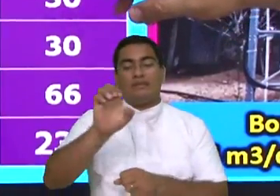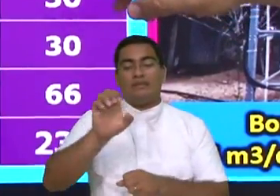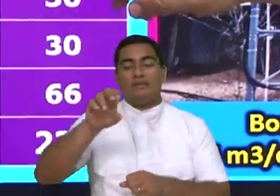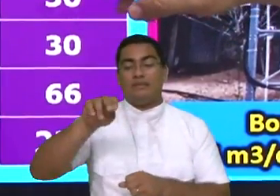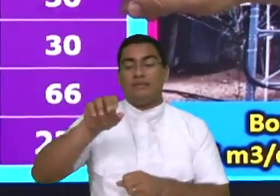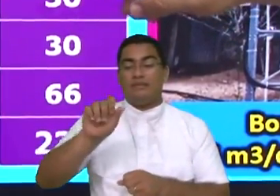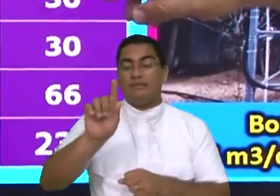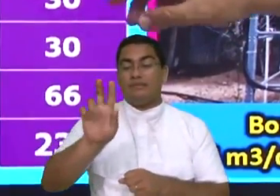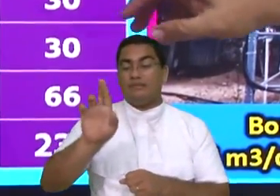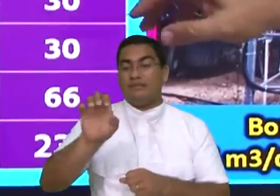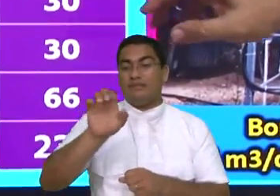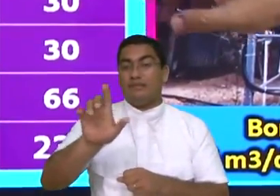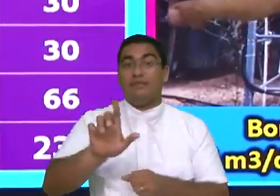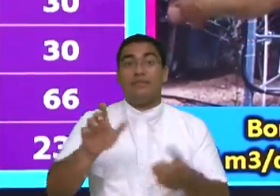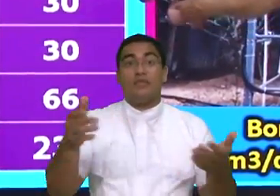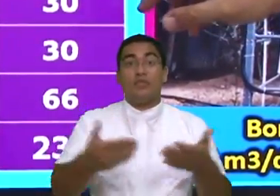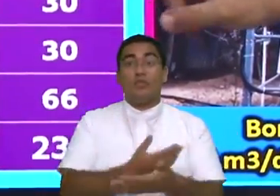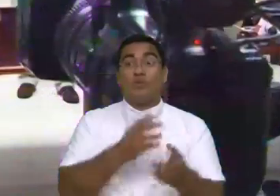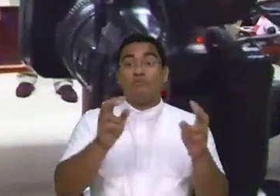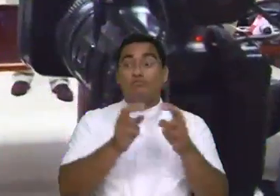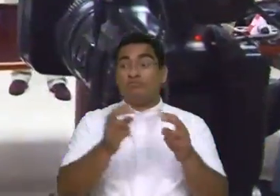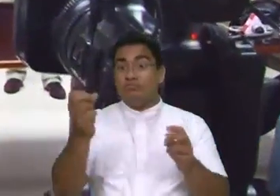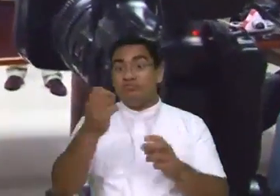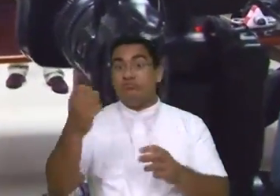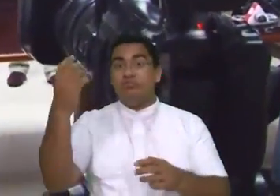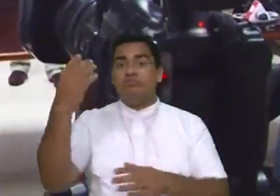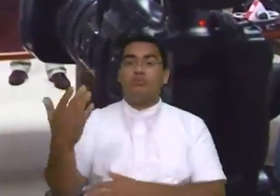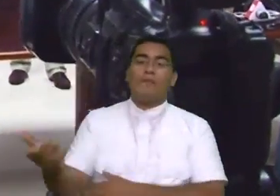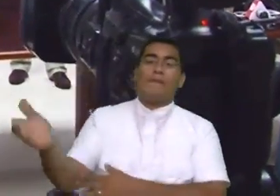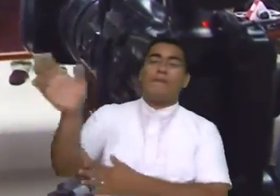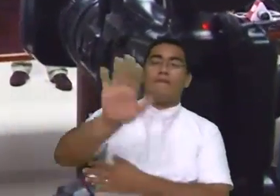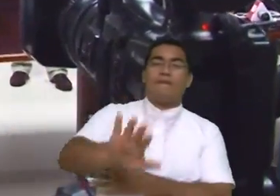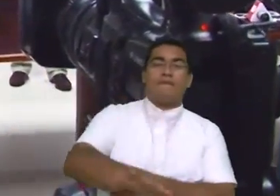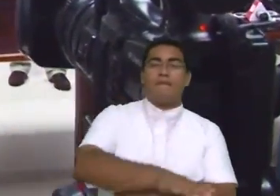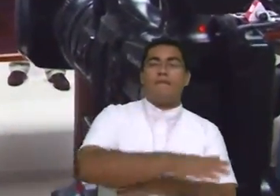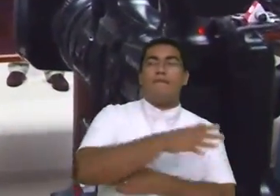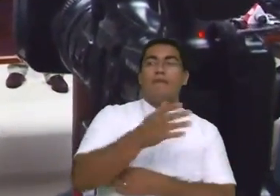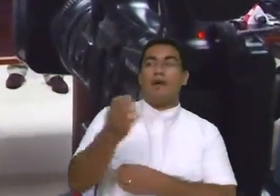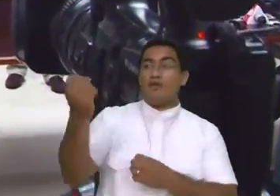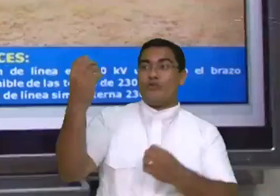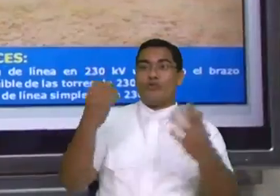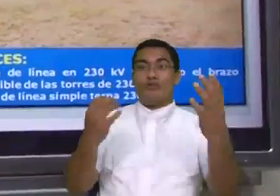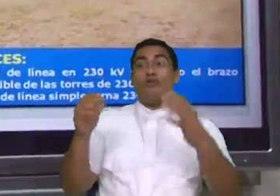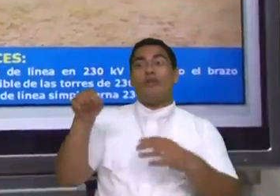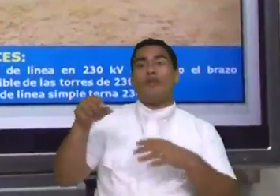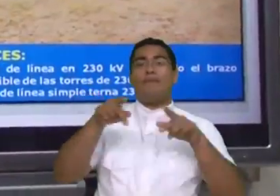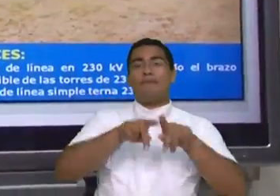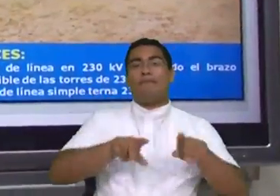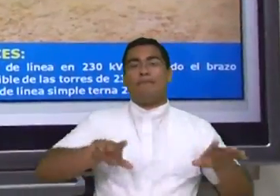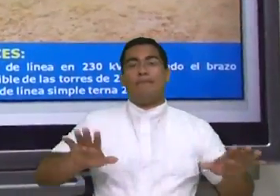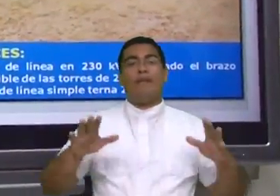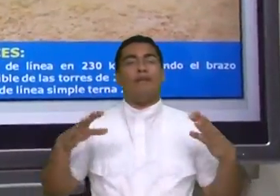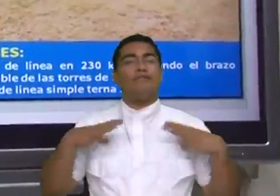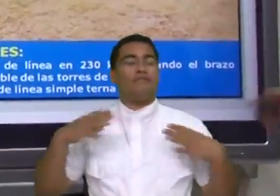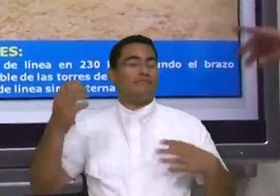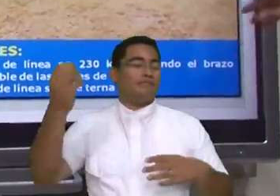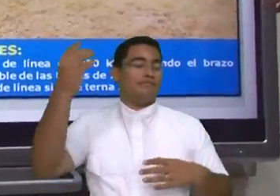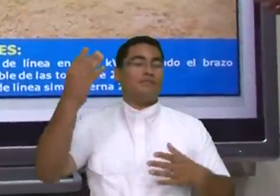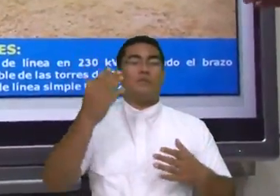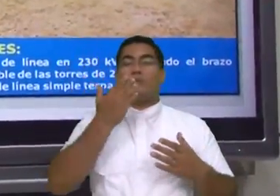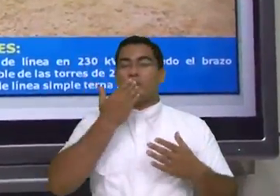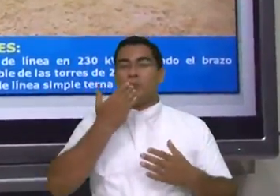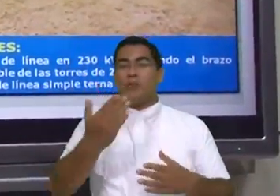en la iluminación y electrificación de balnearios y centros turísticos como parte de su plan verano para contribuir a la seguridad